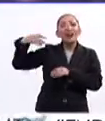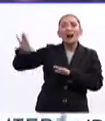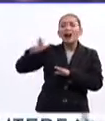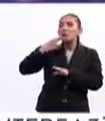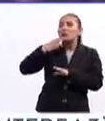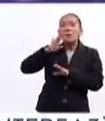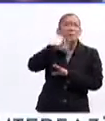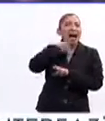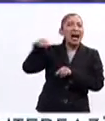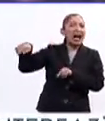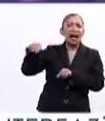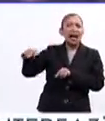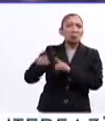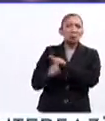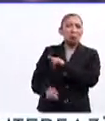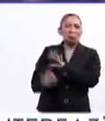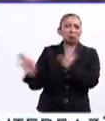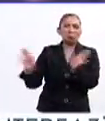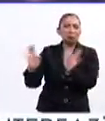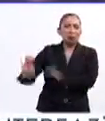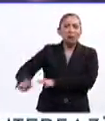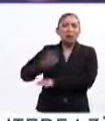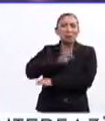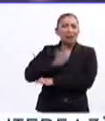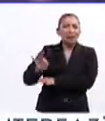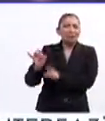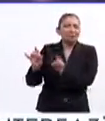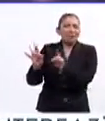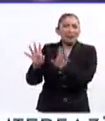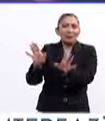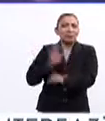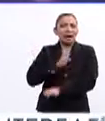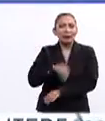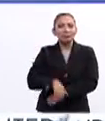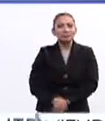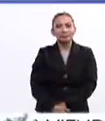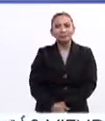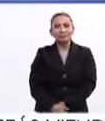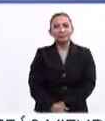mal utilizada puede causar males.